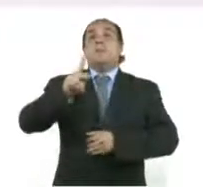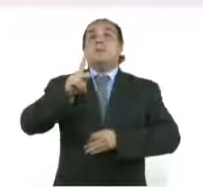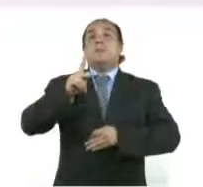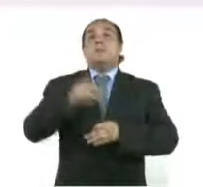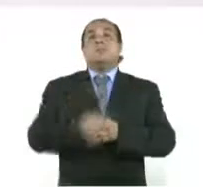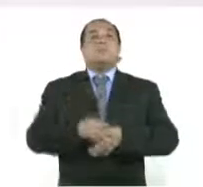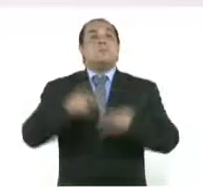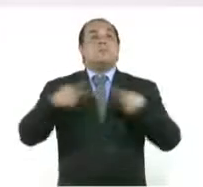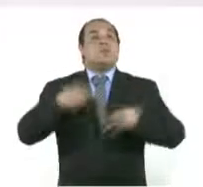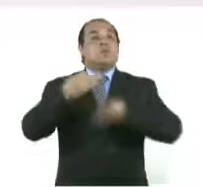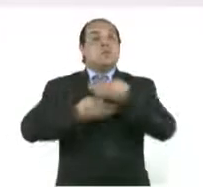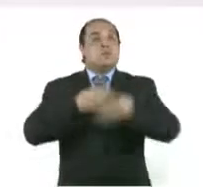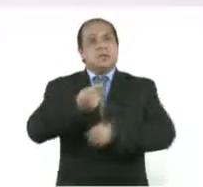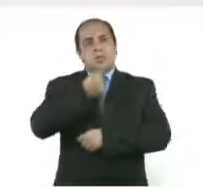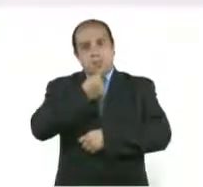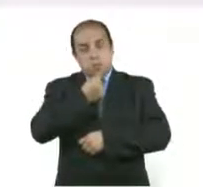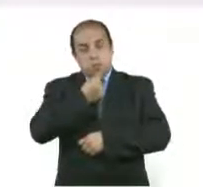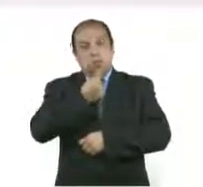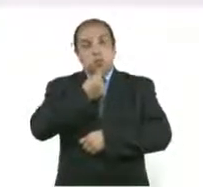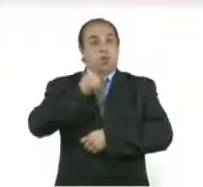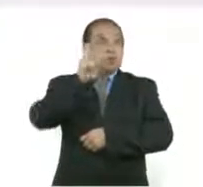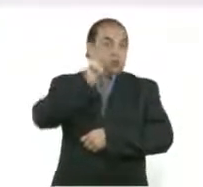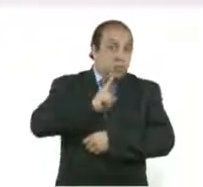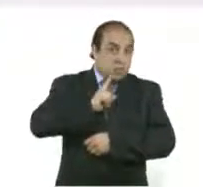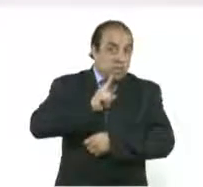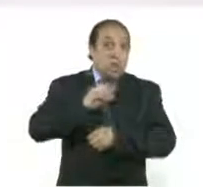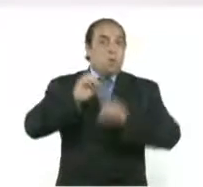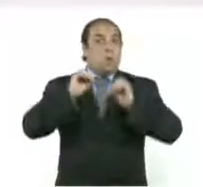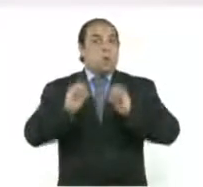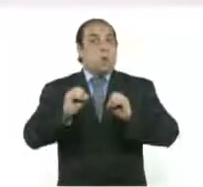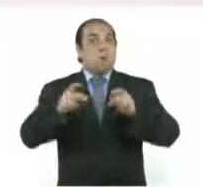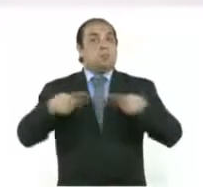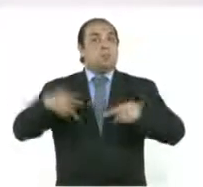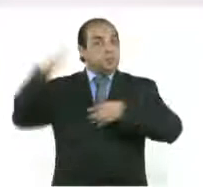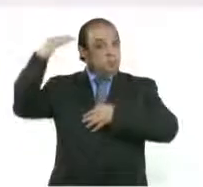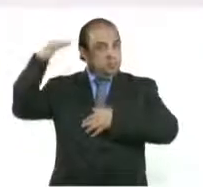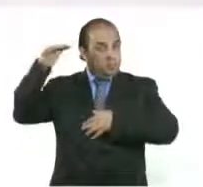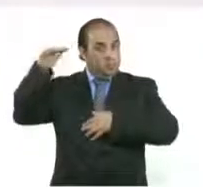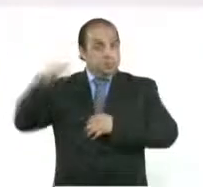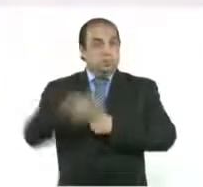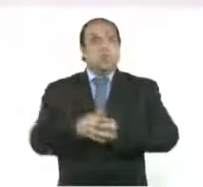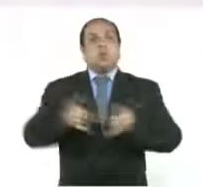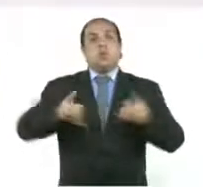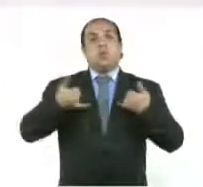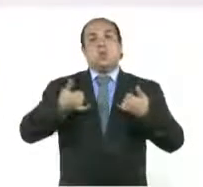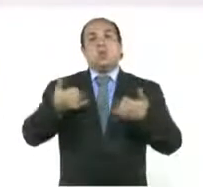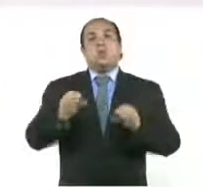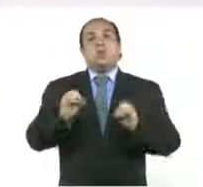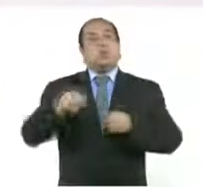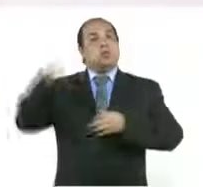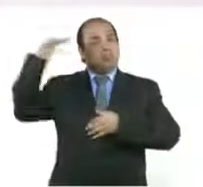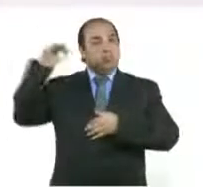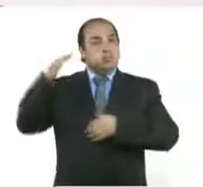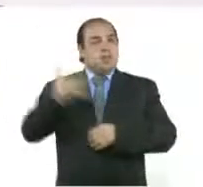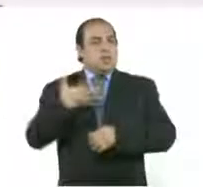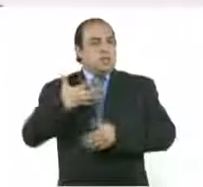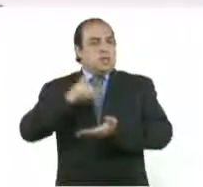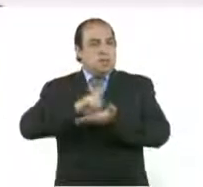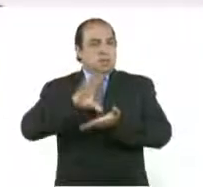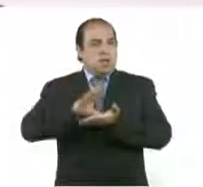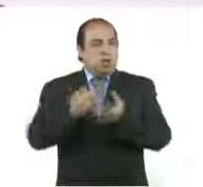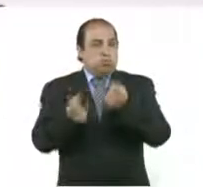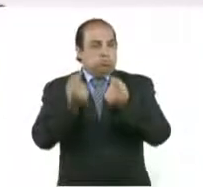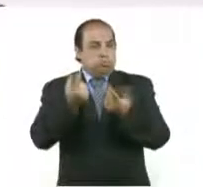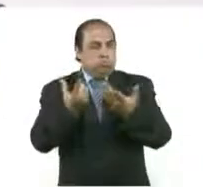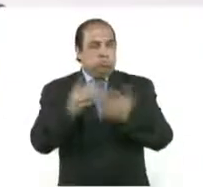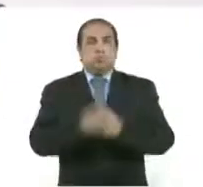las personas, sean niños o niñas, o adultos, jóvenes o adultos que tengan alguna discapacidad,